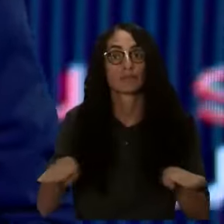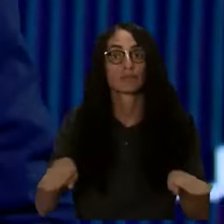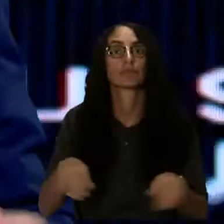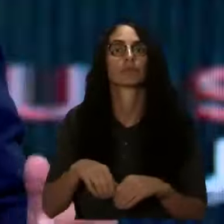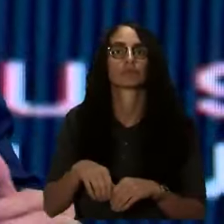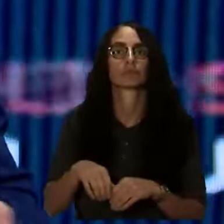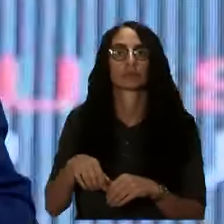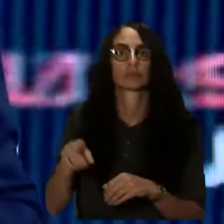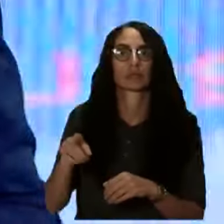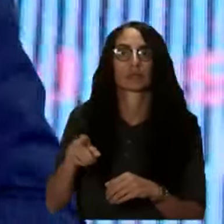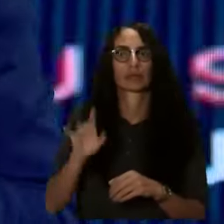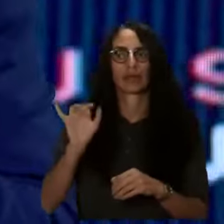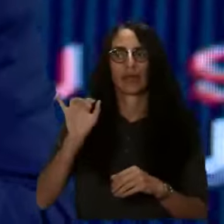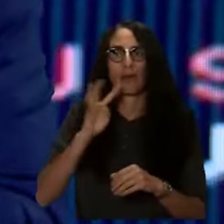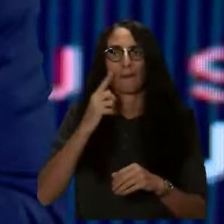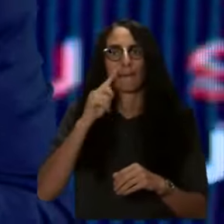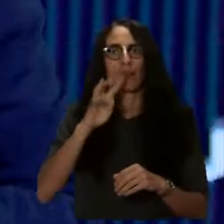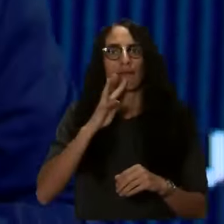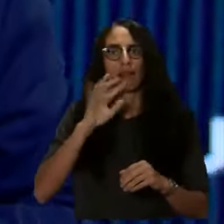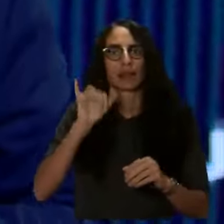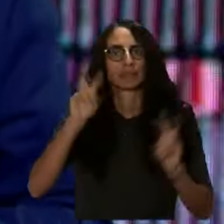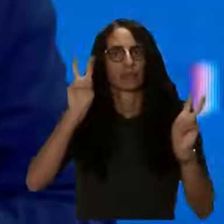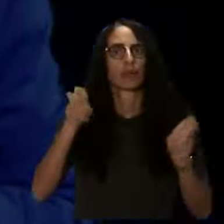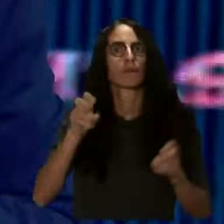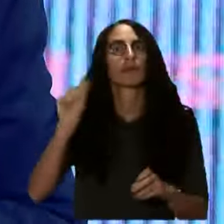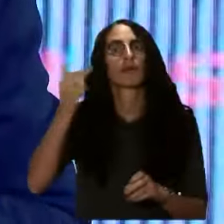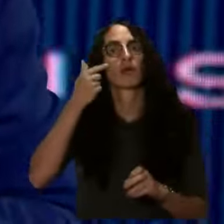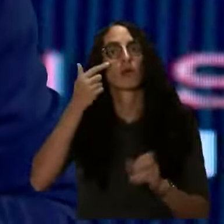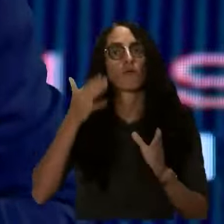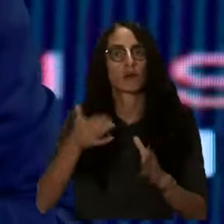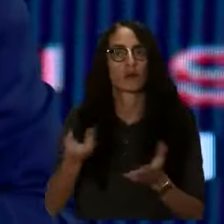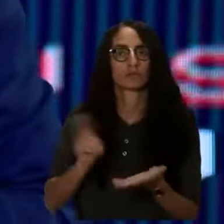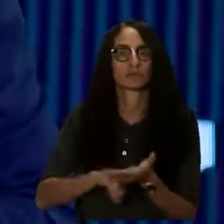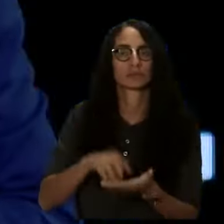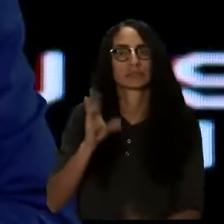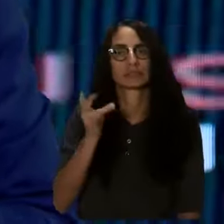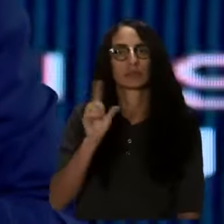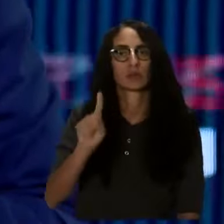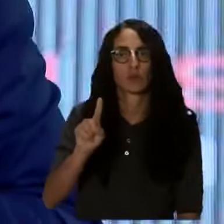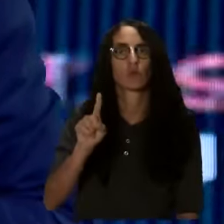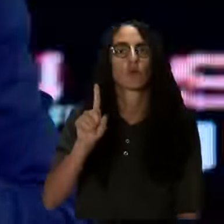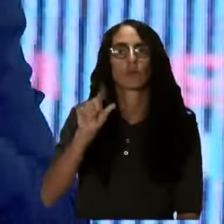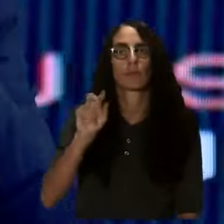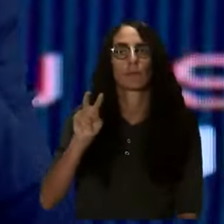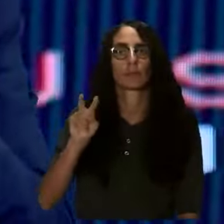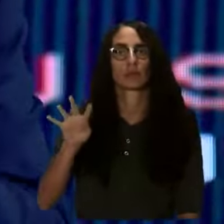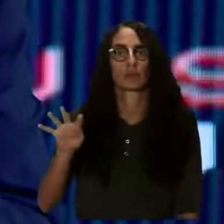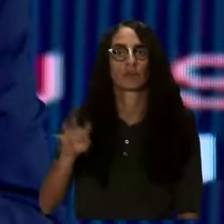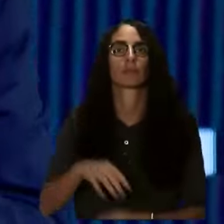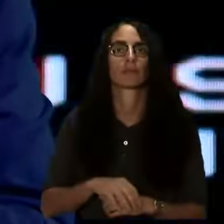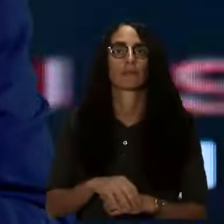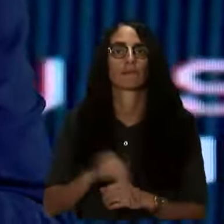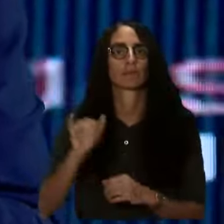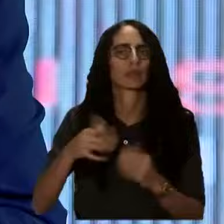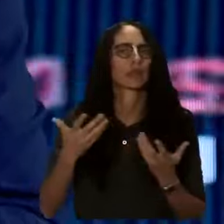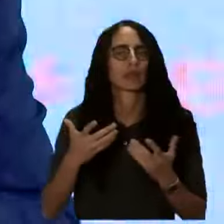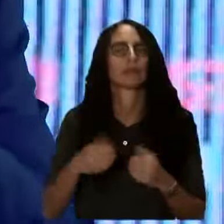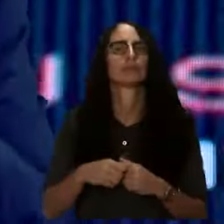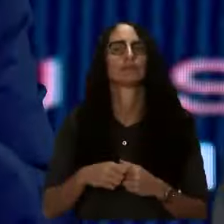jus para hablarle de este tema recientemente el señor gobernador firmó la ley 71 del 2024 que incluye como